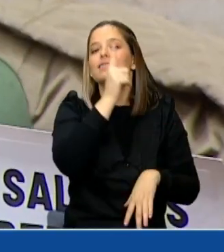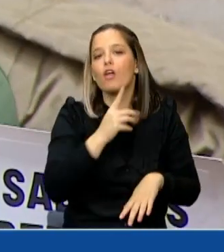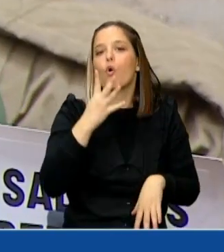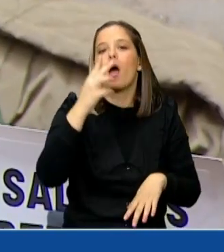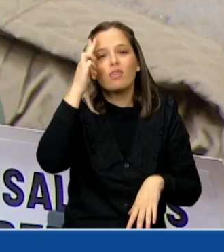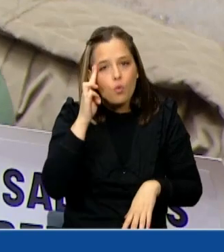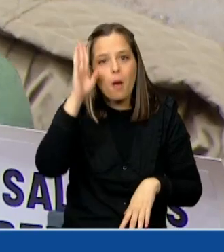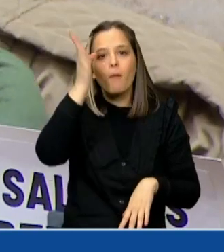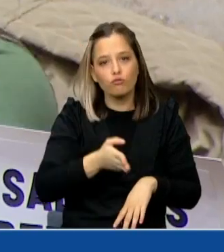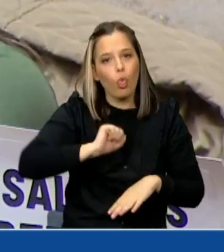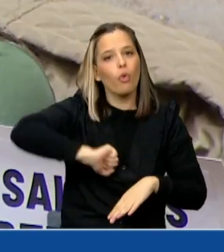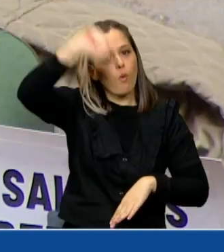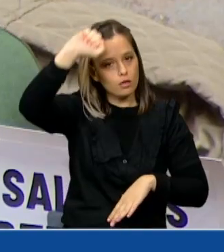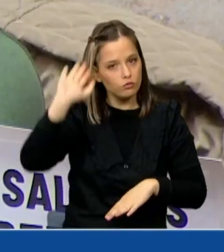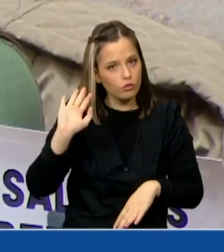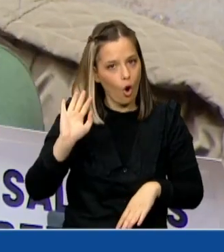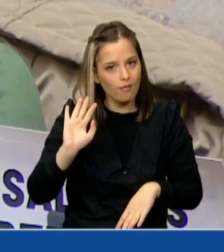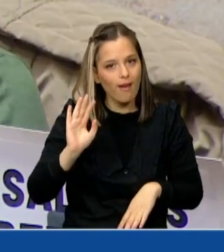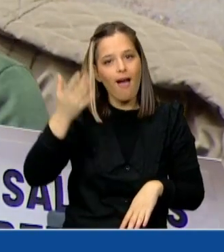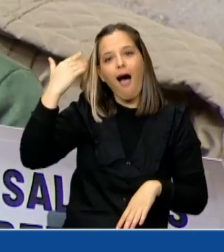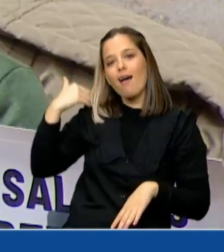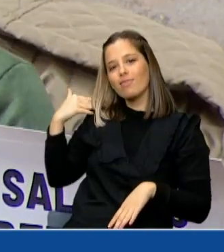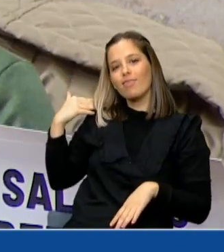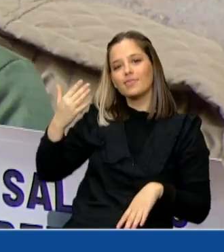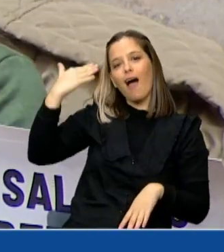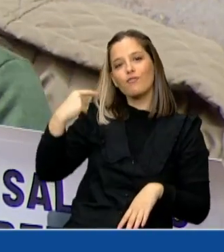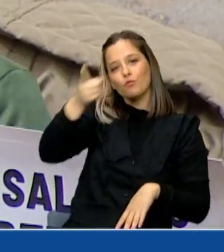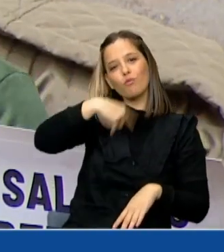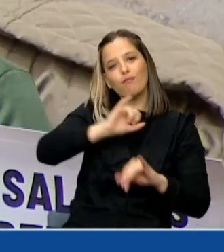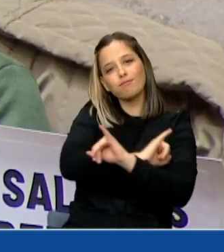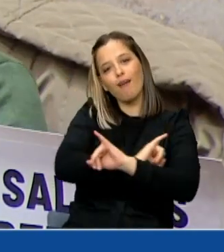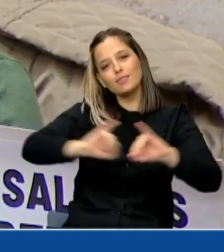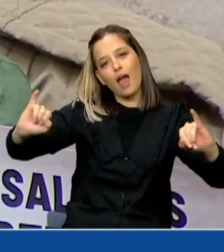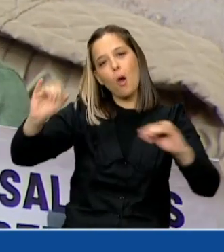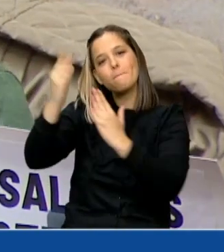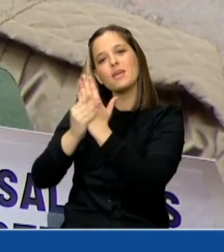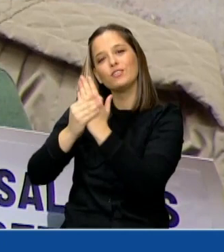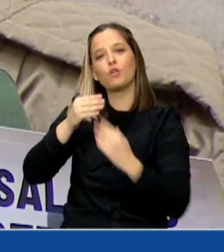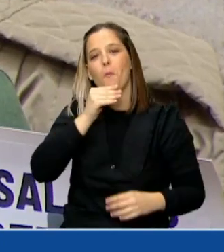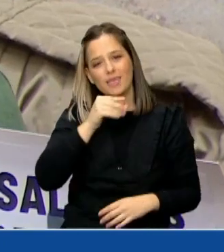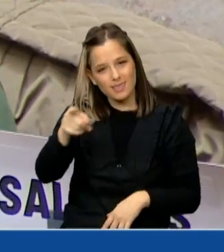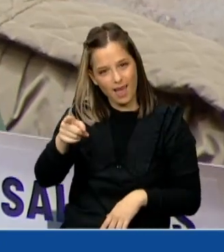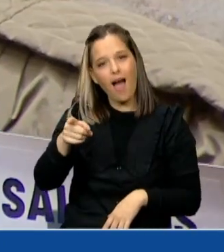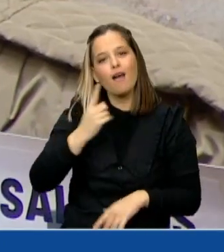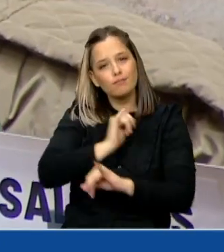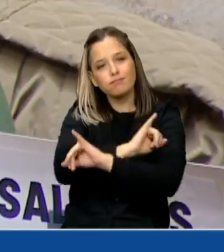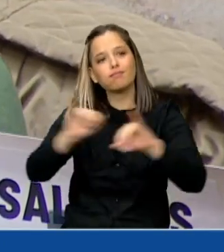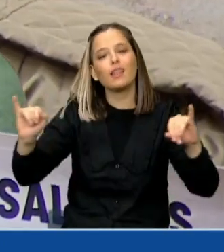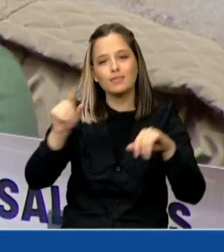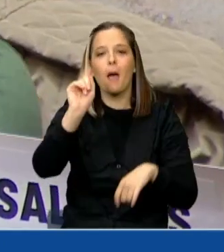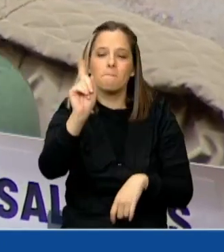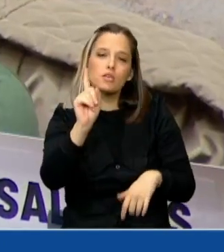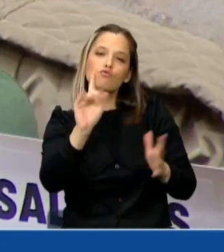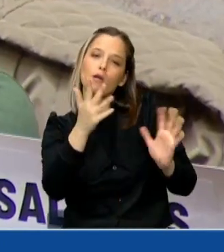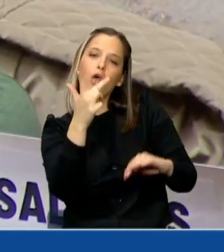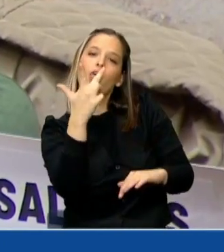149%, muy lejos de aquel 3% que anunció el ministro Massa para abril, recordarán algunos, en